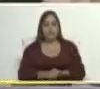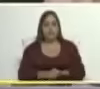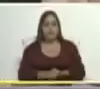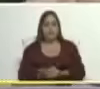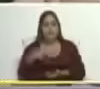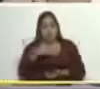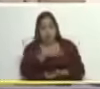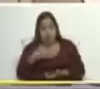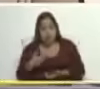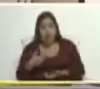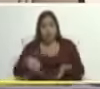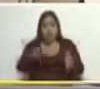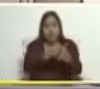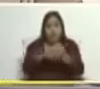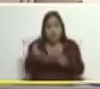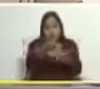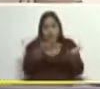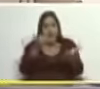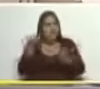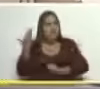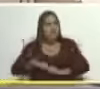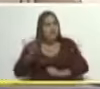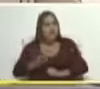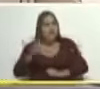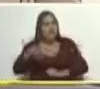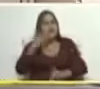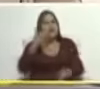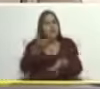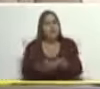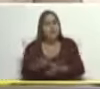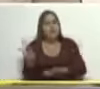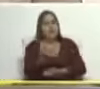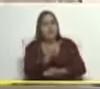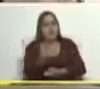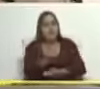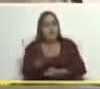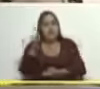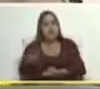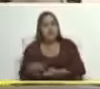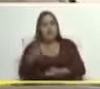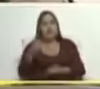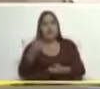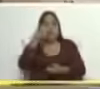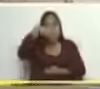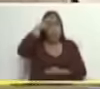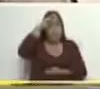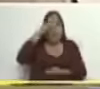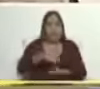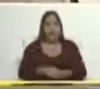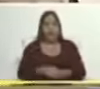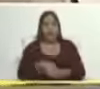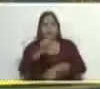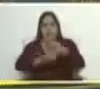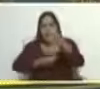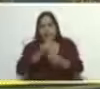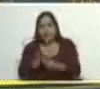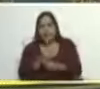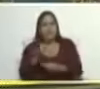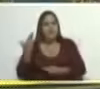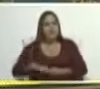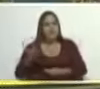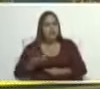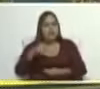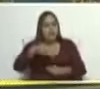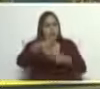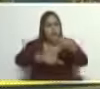yo quiero reiterar que ustedes han sido esenciales. Quiero agradecer a Venezuela, quiero agradecer a Cuba por haber sido claves en